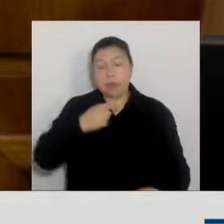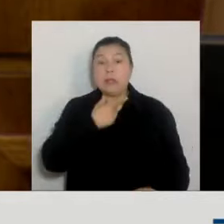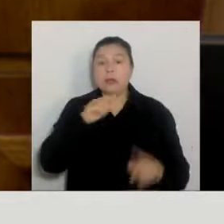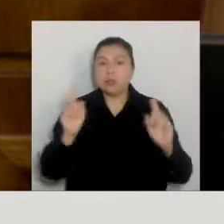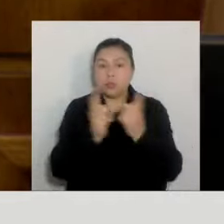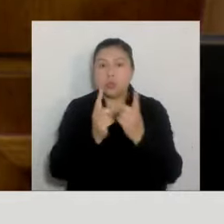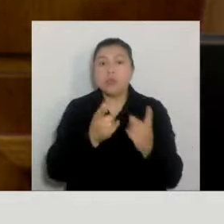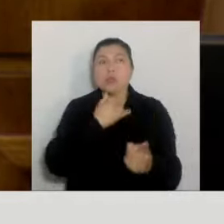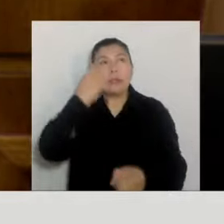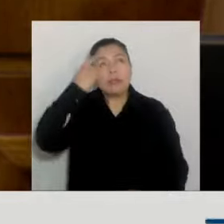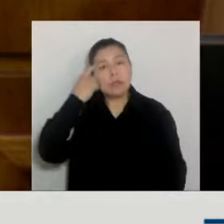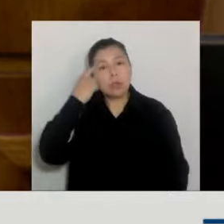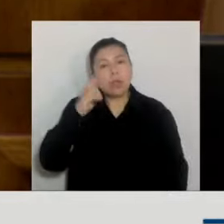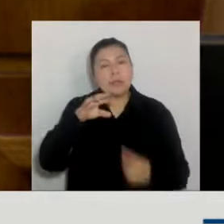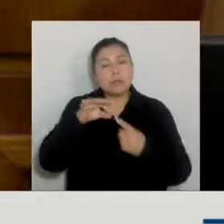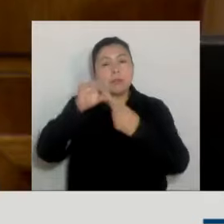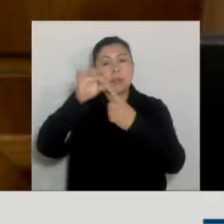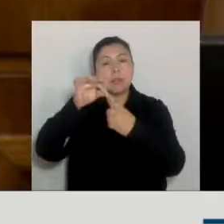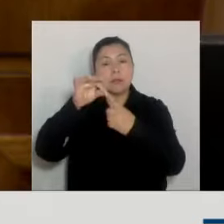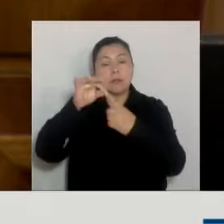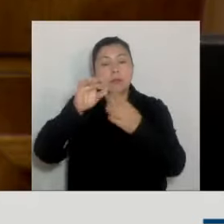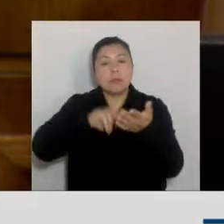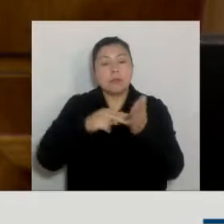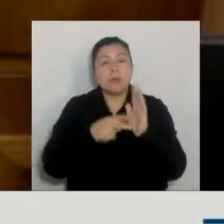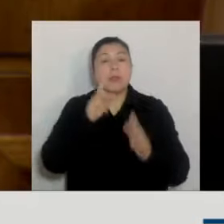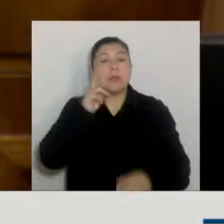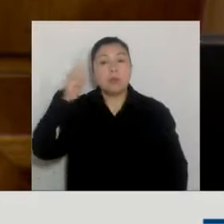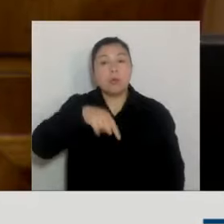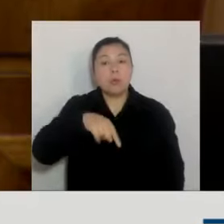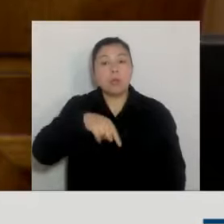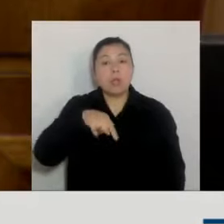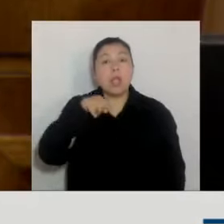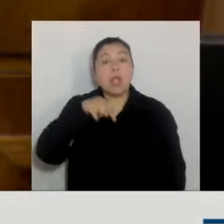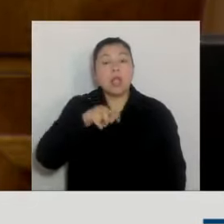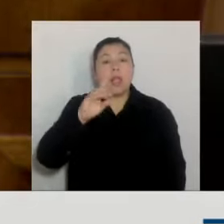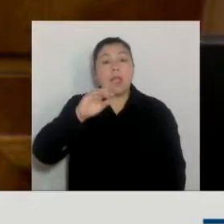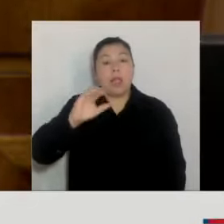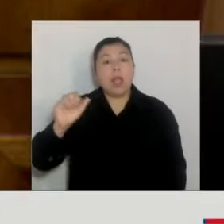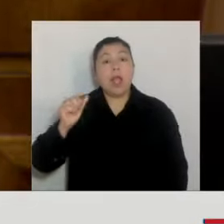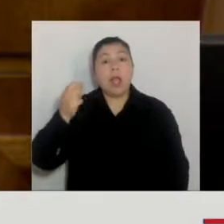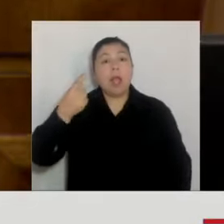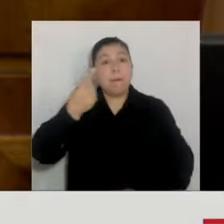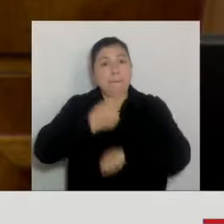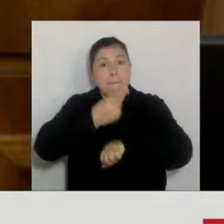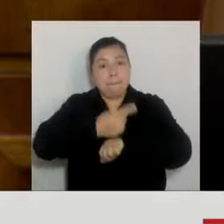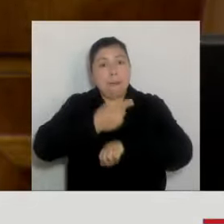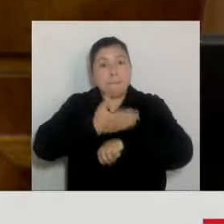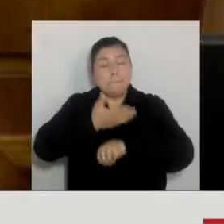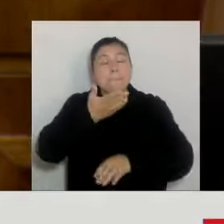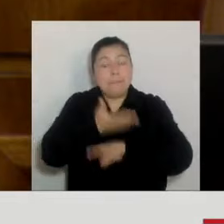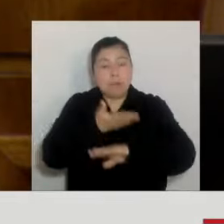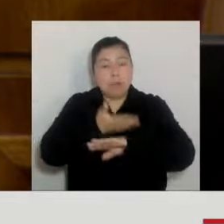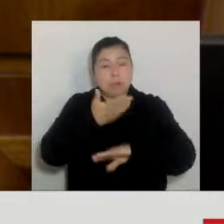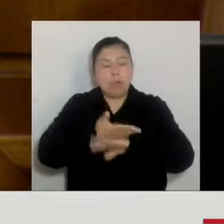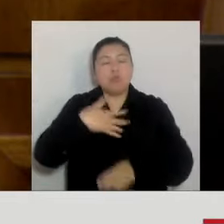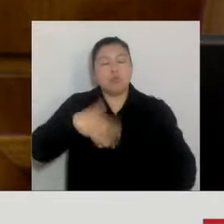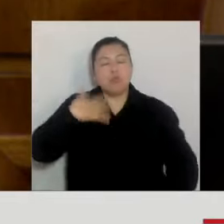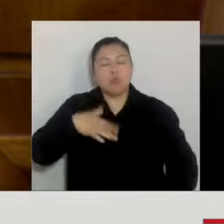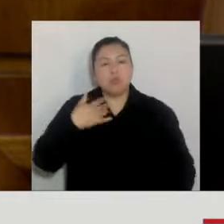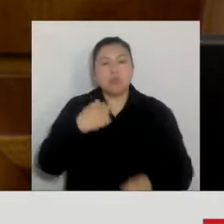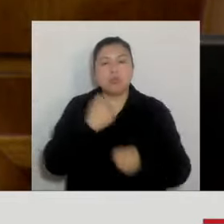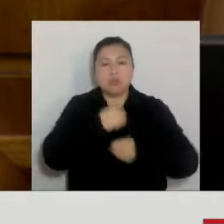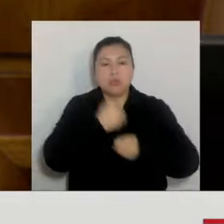creo que este es el principal problema que tenemos hoy día y es que a la dg le exige mucho y es que es demasiado importante la función que cumplen El problema